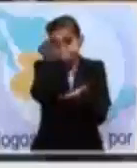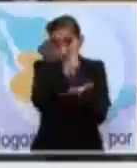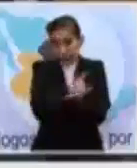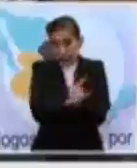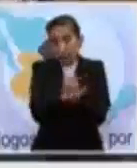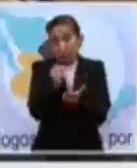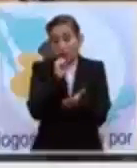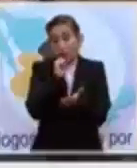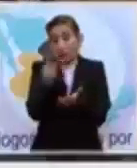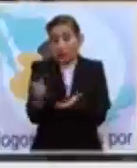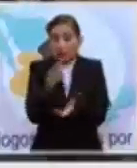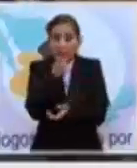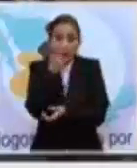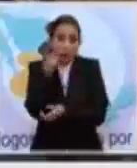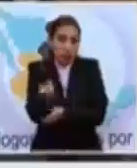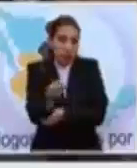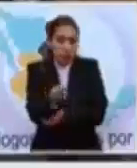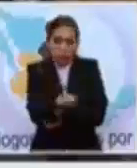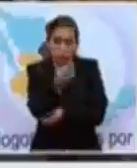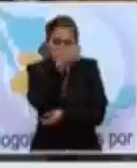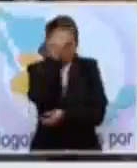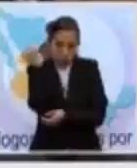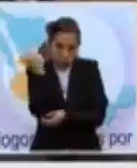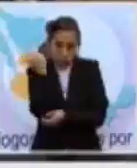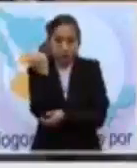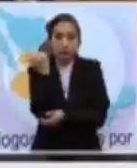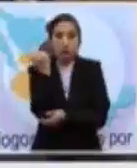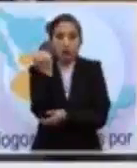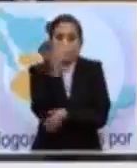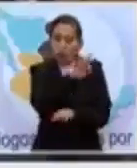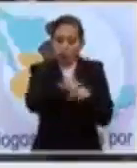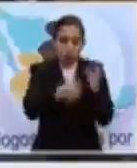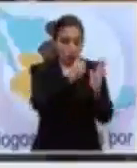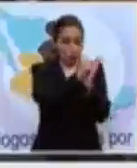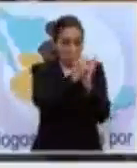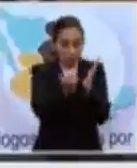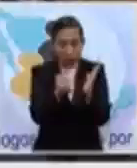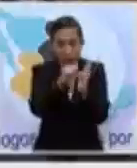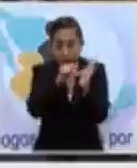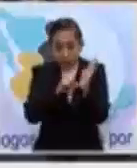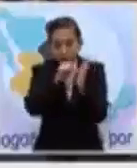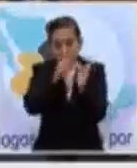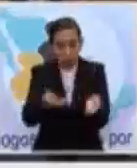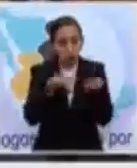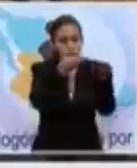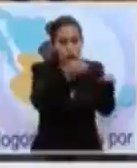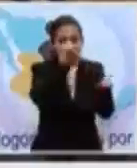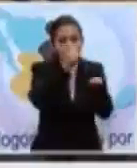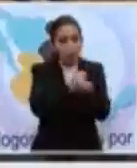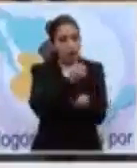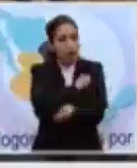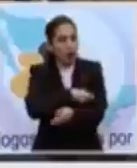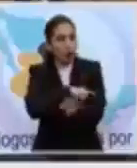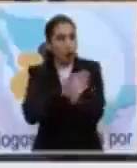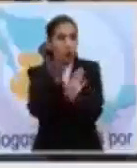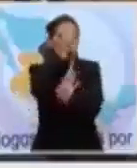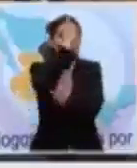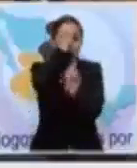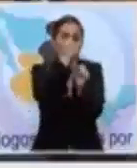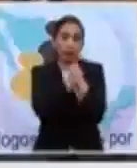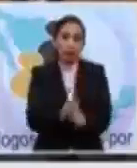también debo de comentarle, cosa que usted no sabía, que todos esos artículos los hice llegar yo a la Secretaría de Salud hace más de un